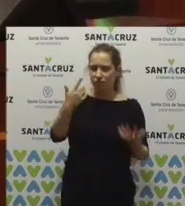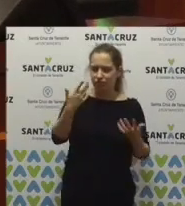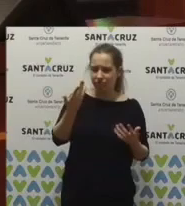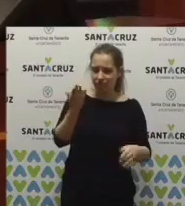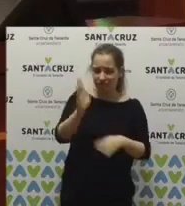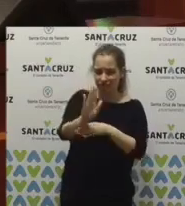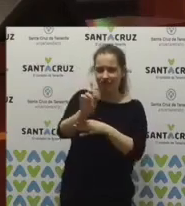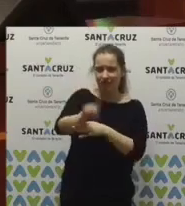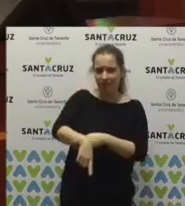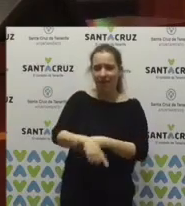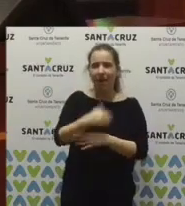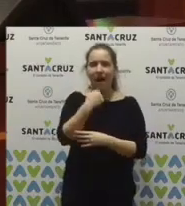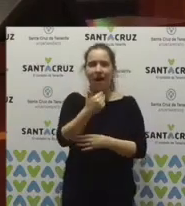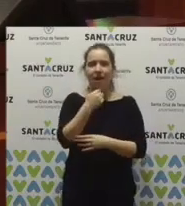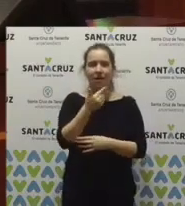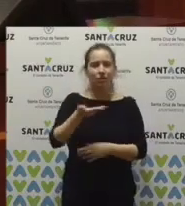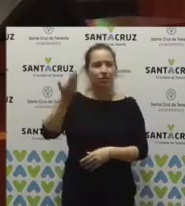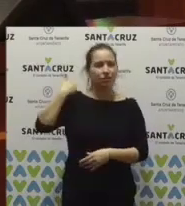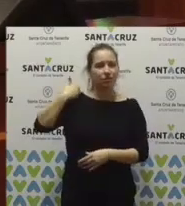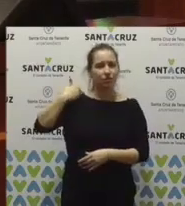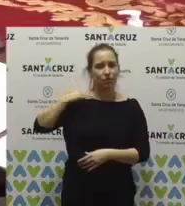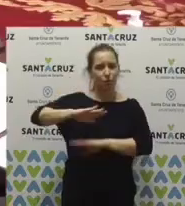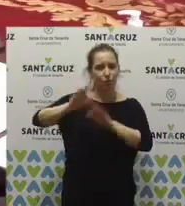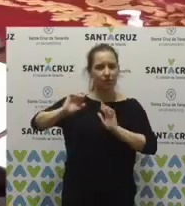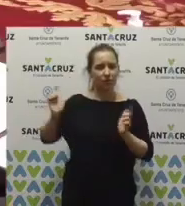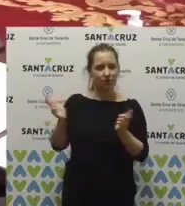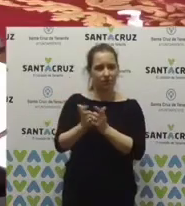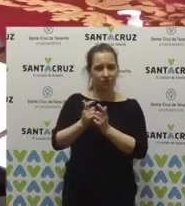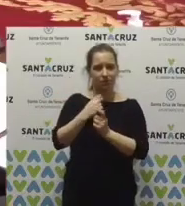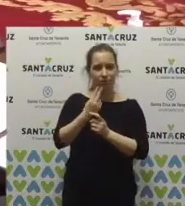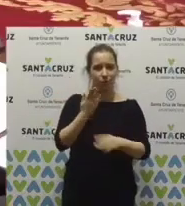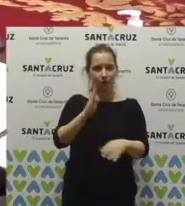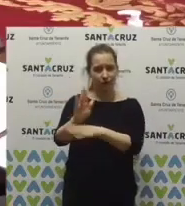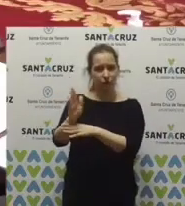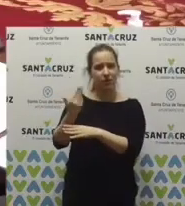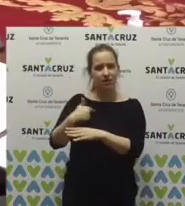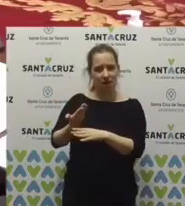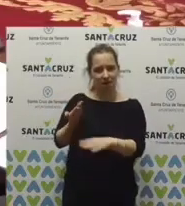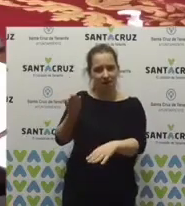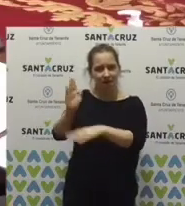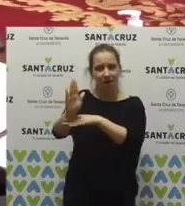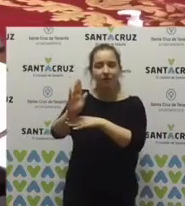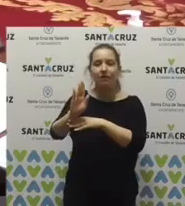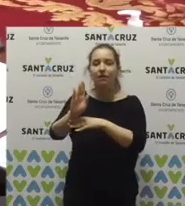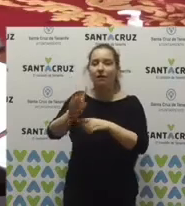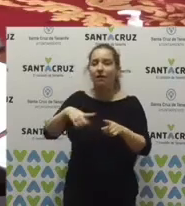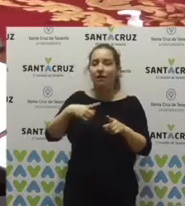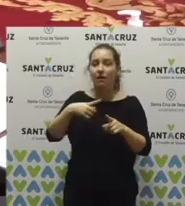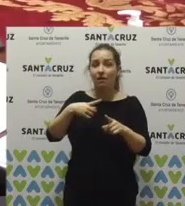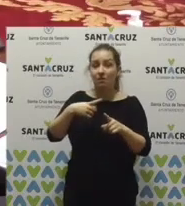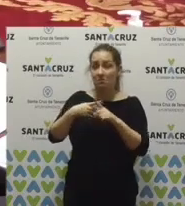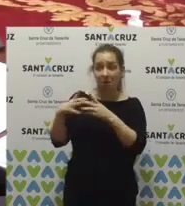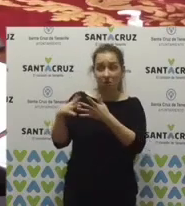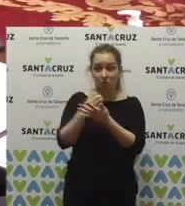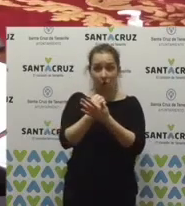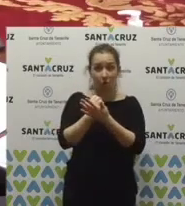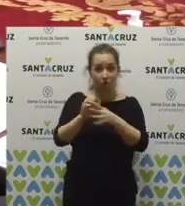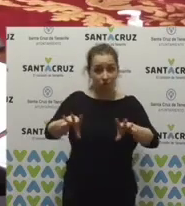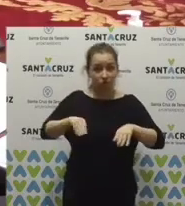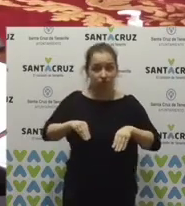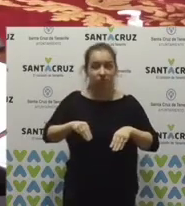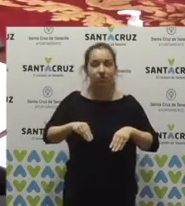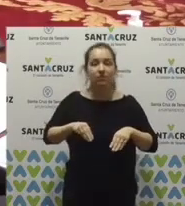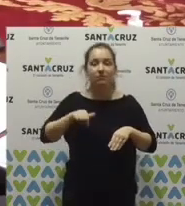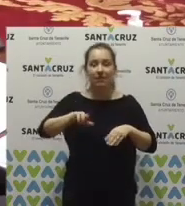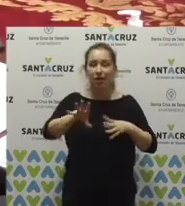que propusimos en la última junta de portavoces y que que todos hemos aceptado en la medida en que este sea un documento